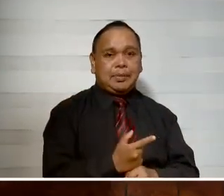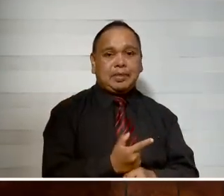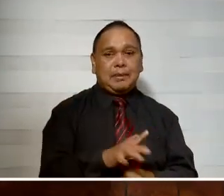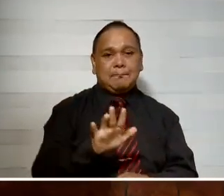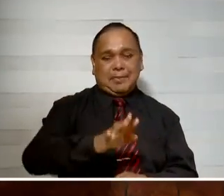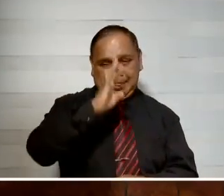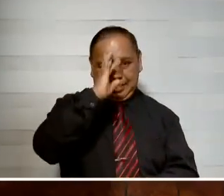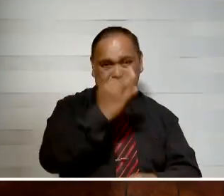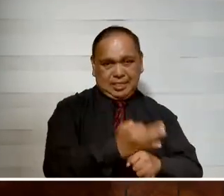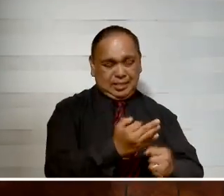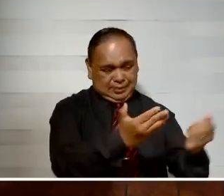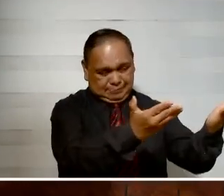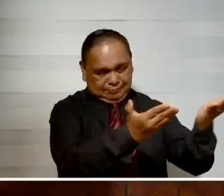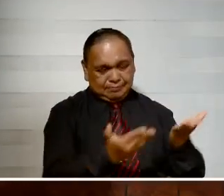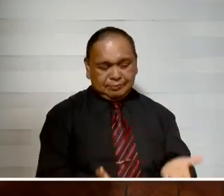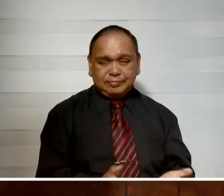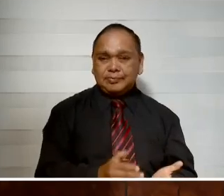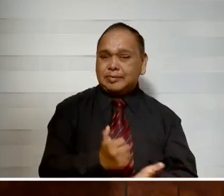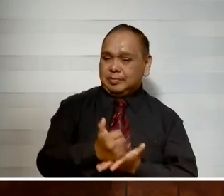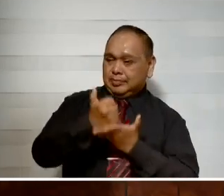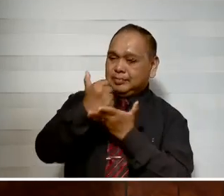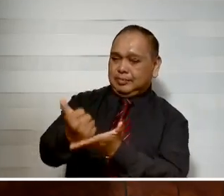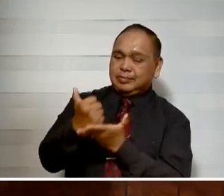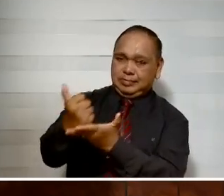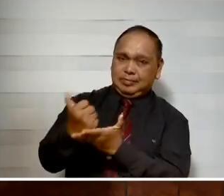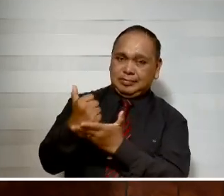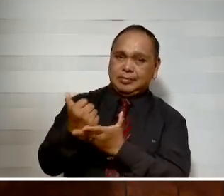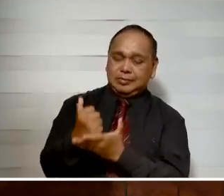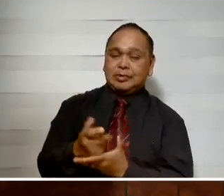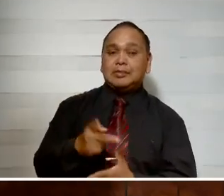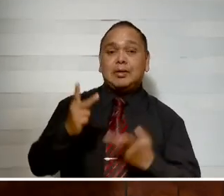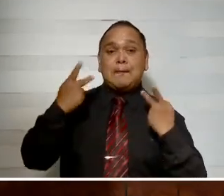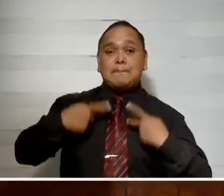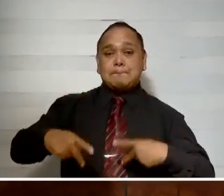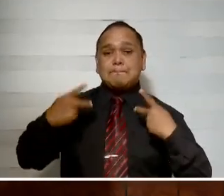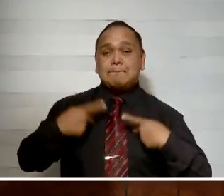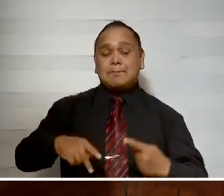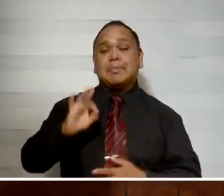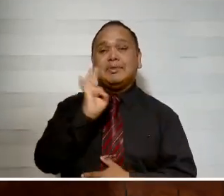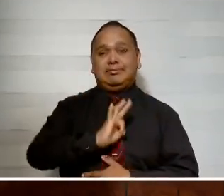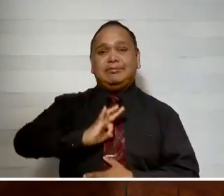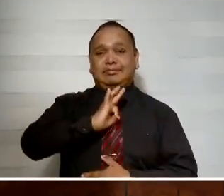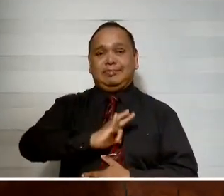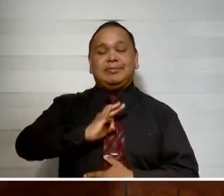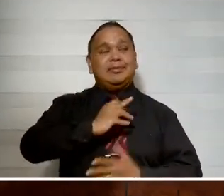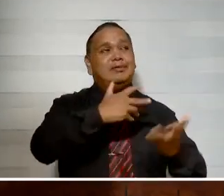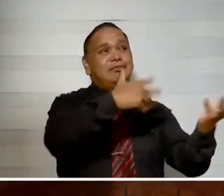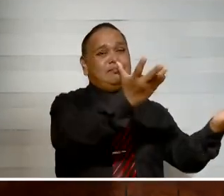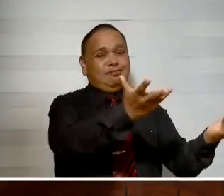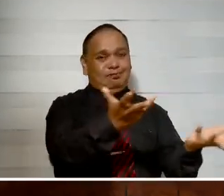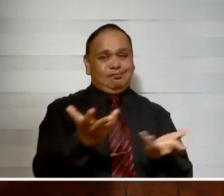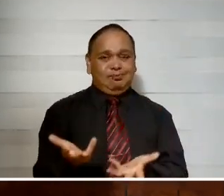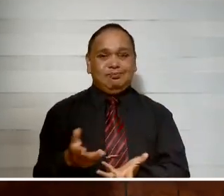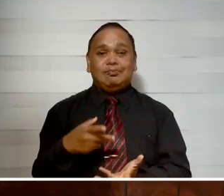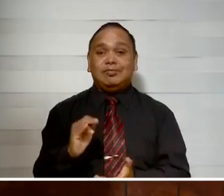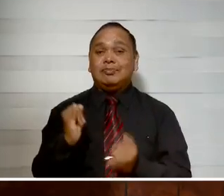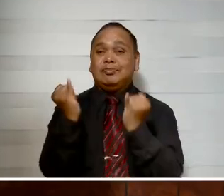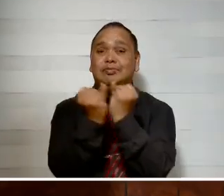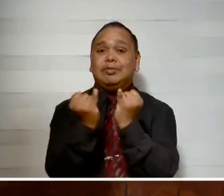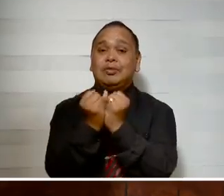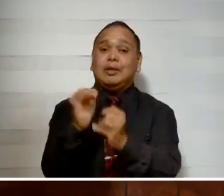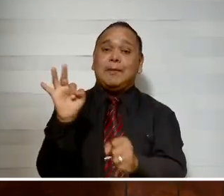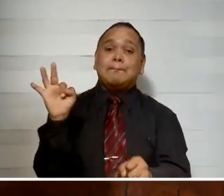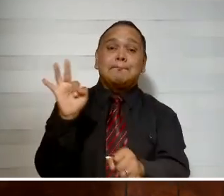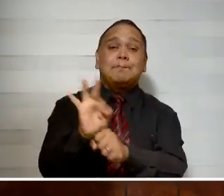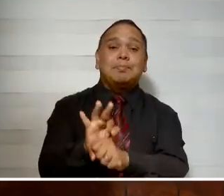ayuda a los productores, y la gente está feliz hasta de recibirlo porque les sirve hasta como bordos para protegerlos